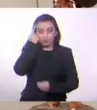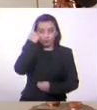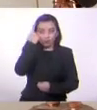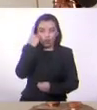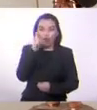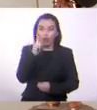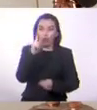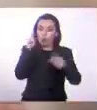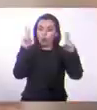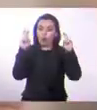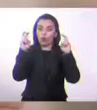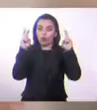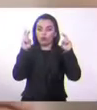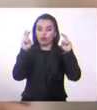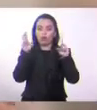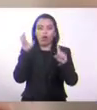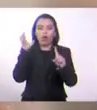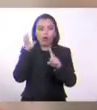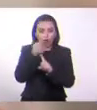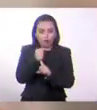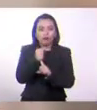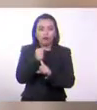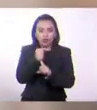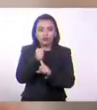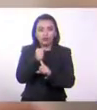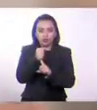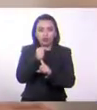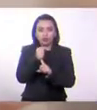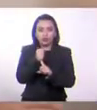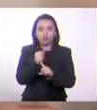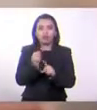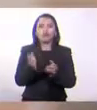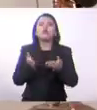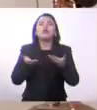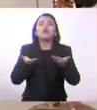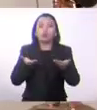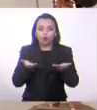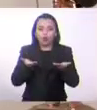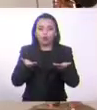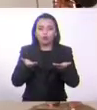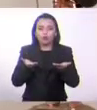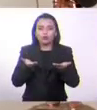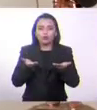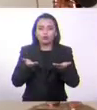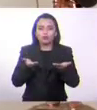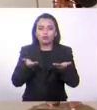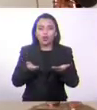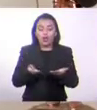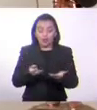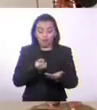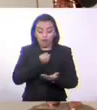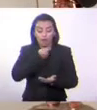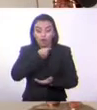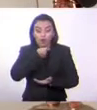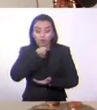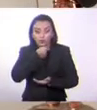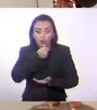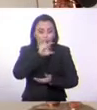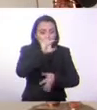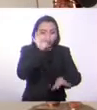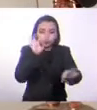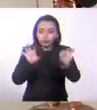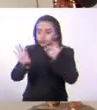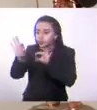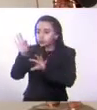hemos recolectado o que tenemos. ¿Y qué es argumentar? Bueno, argumentar es tratar de convencer a las personas que